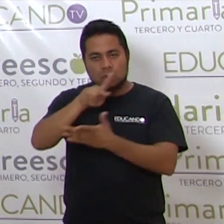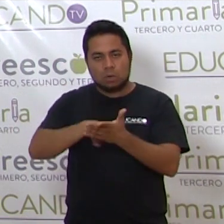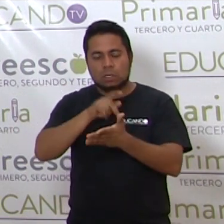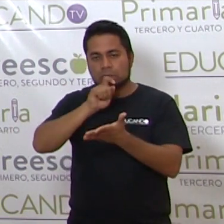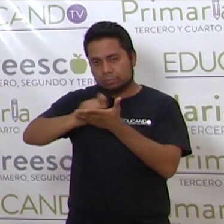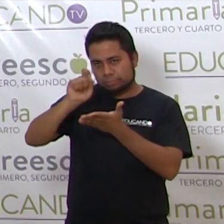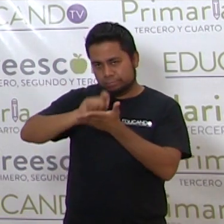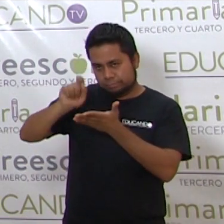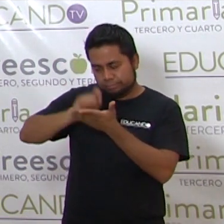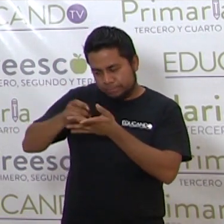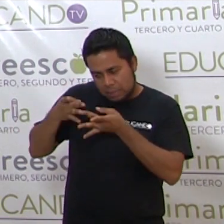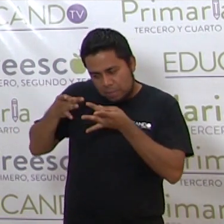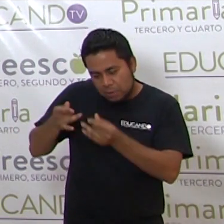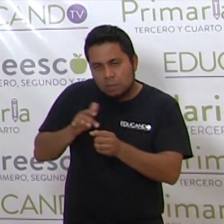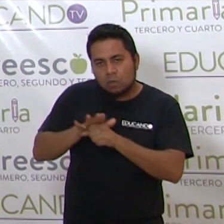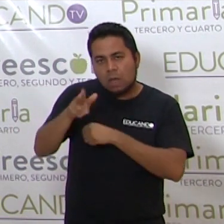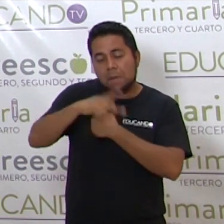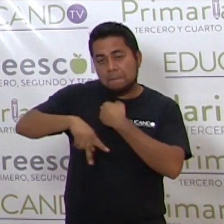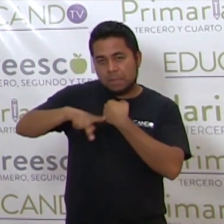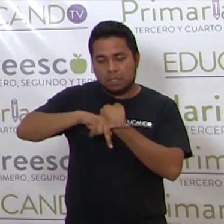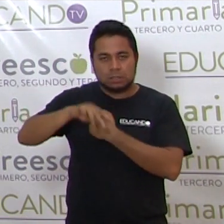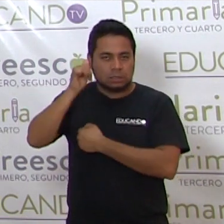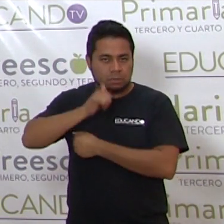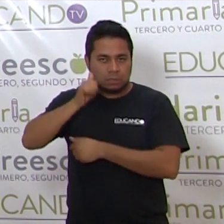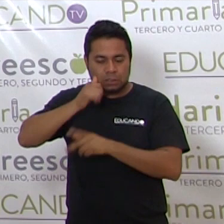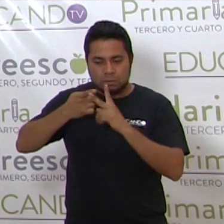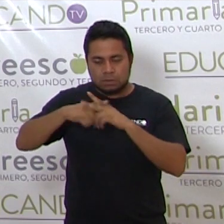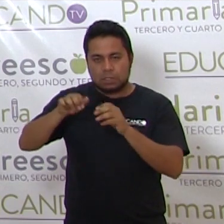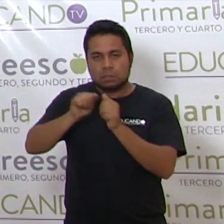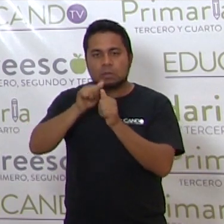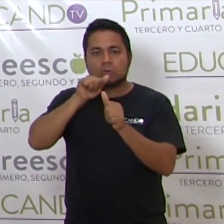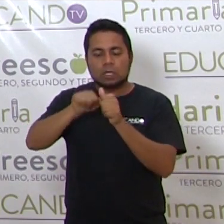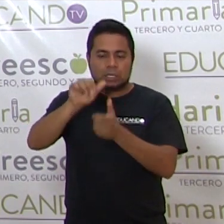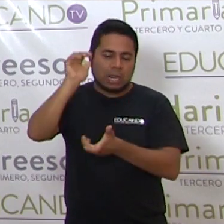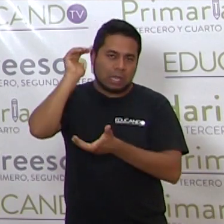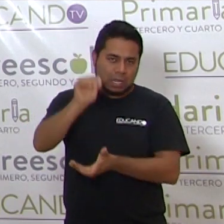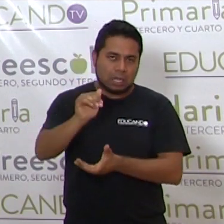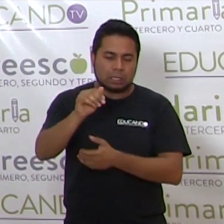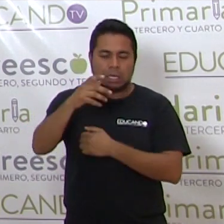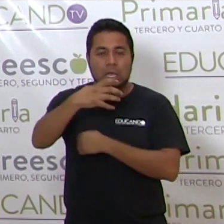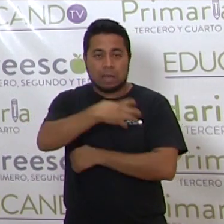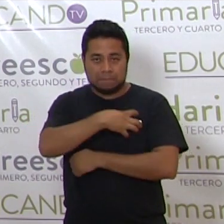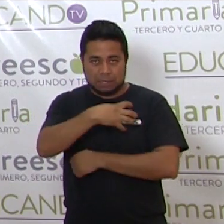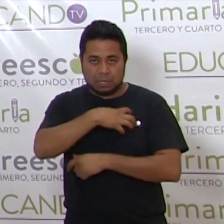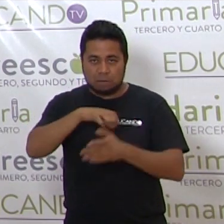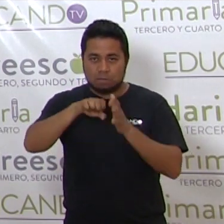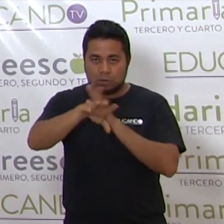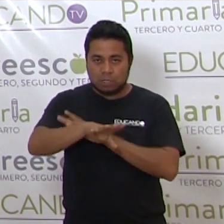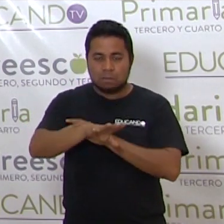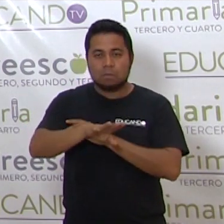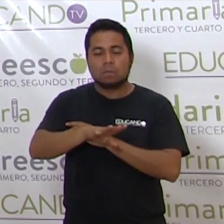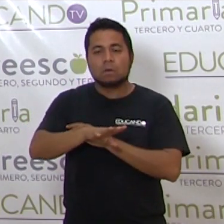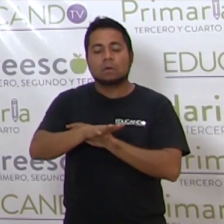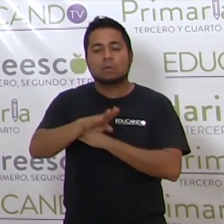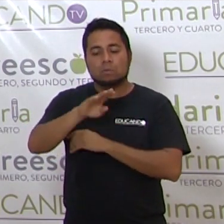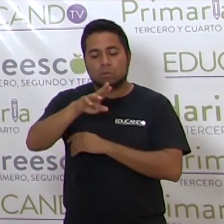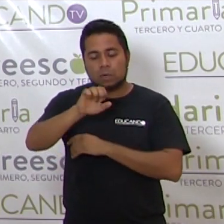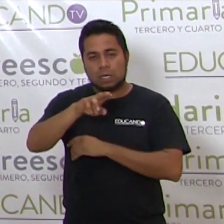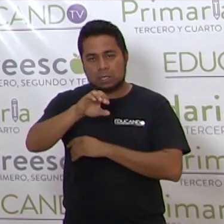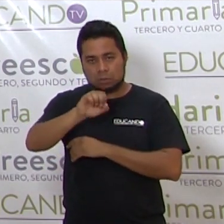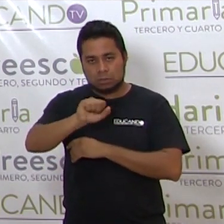ortografía los países se escriben con mayúsculas las capitales son buenos aires santiago